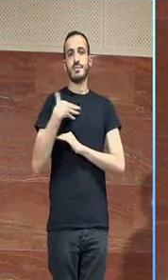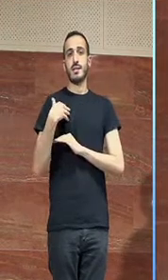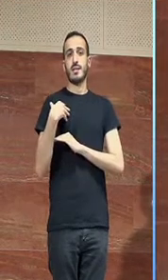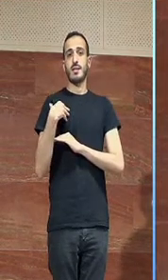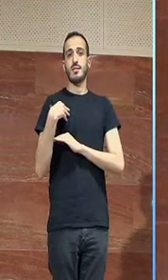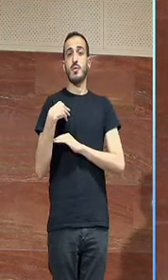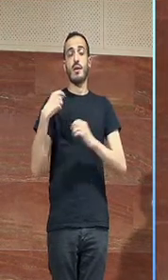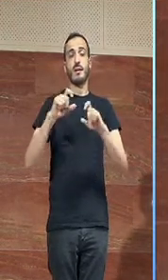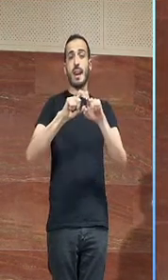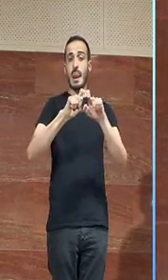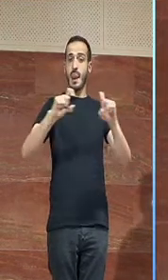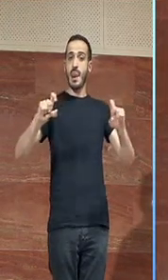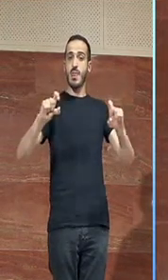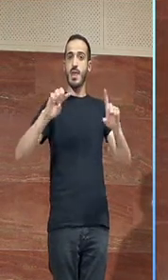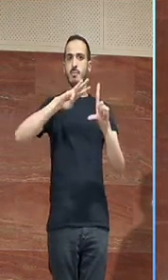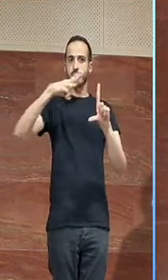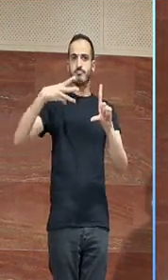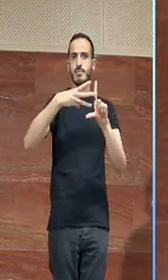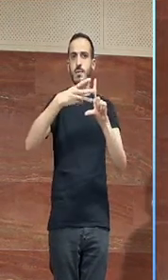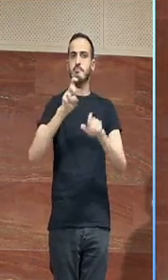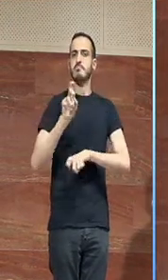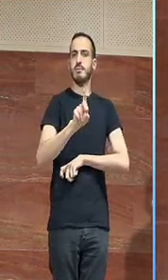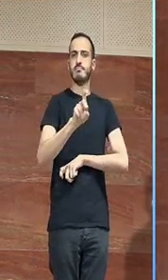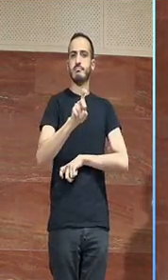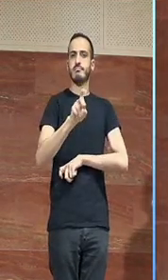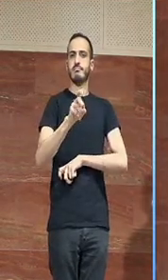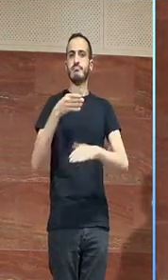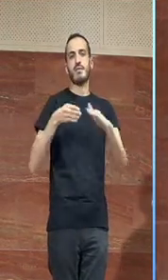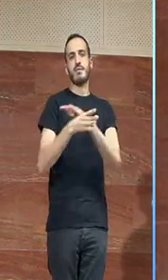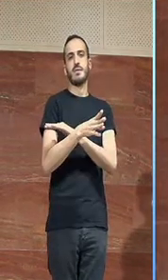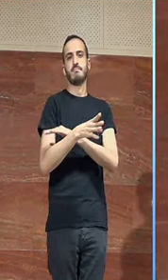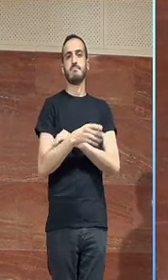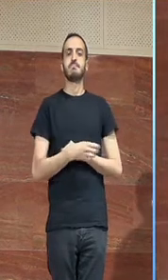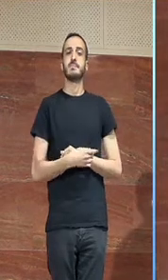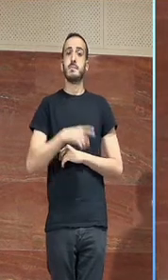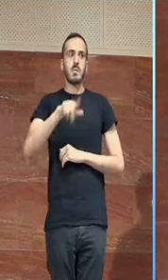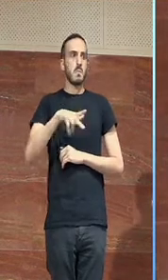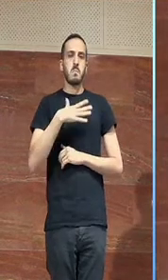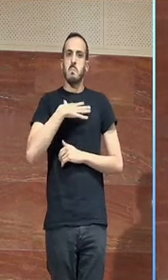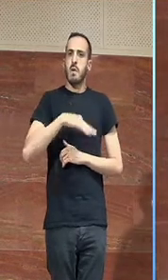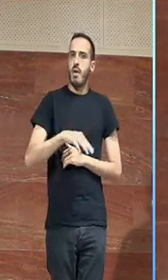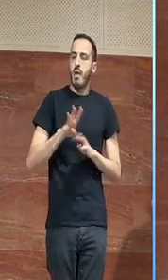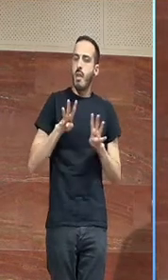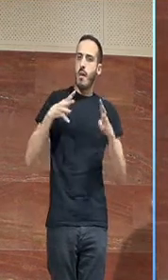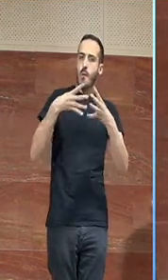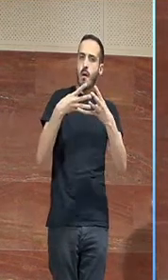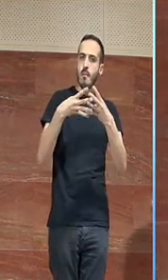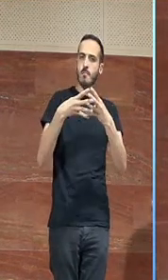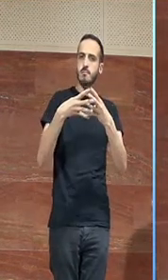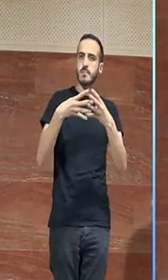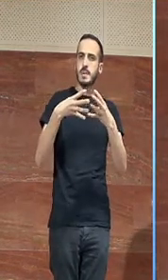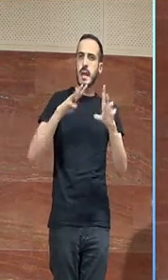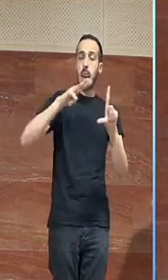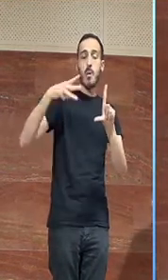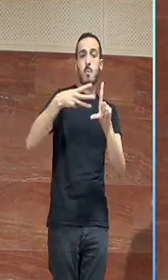que tenemos en nuestra página web. En ella podéis activar o desactivar a voluntad si queréis ver